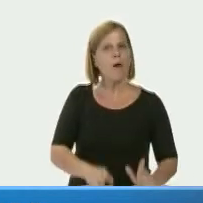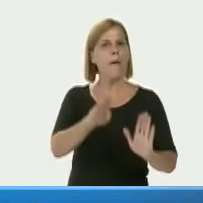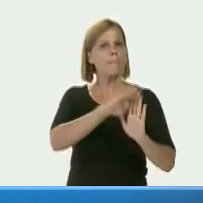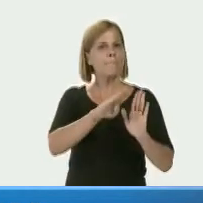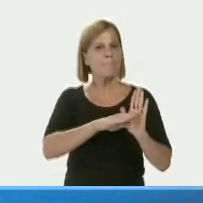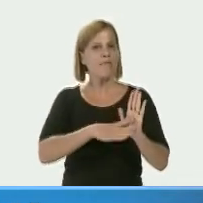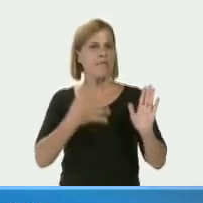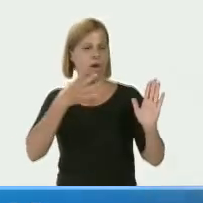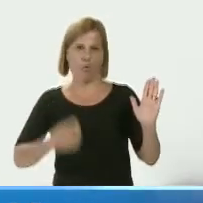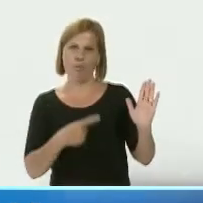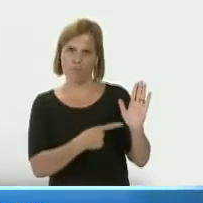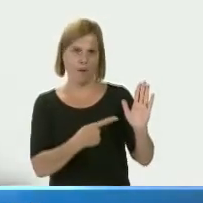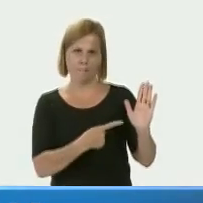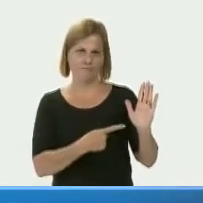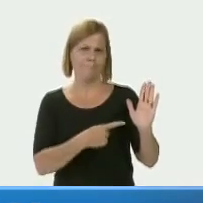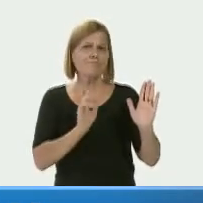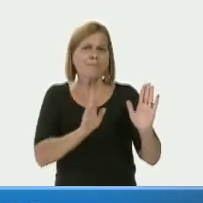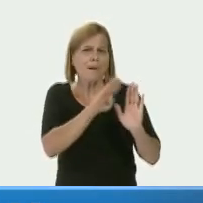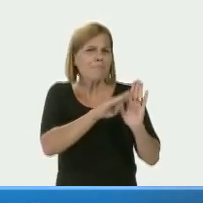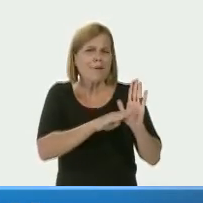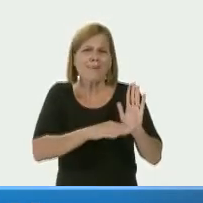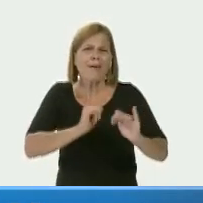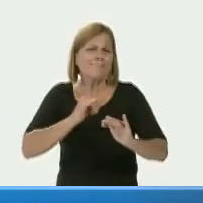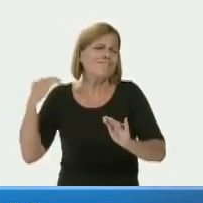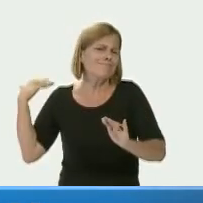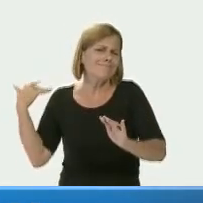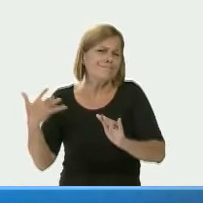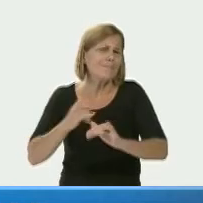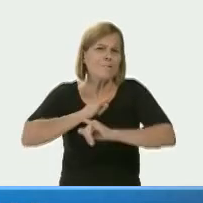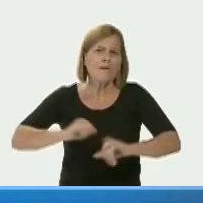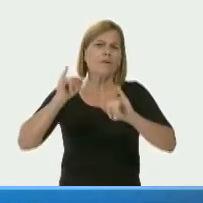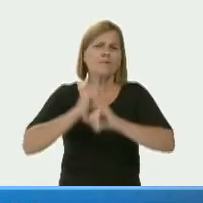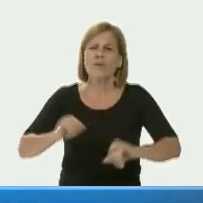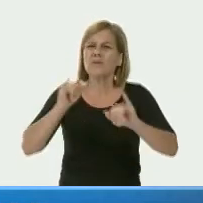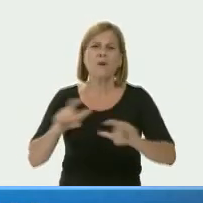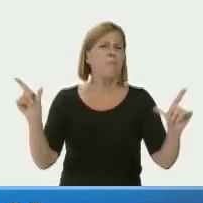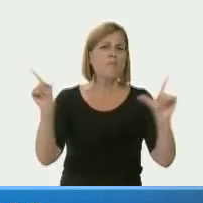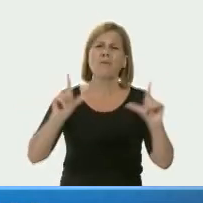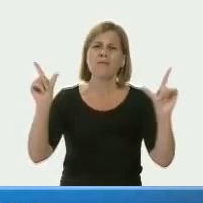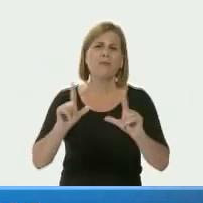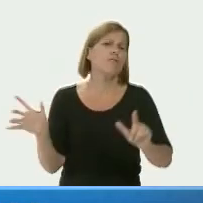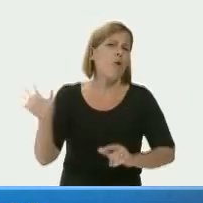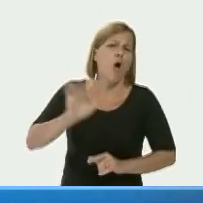en cuanto medio uno lo prende y lo ve, y toda